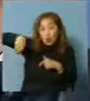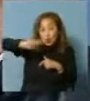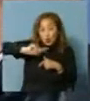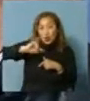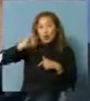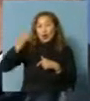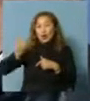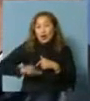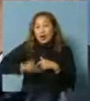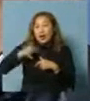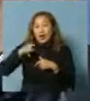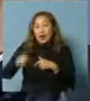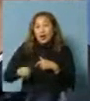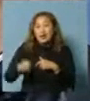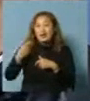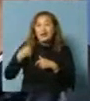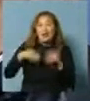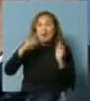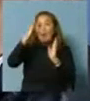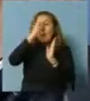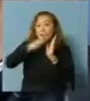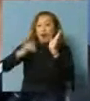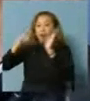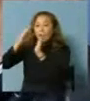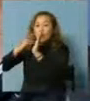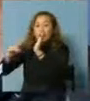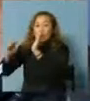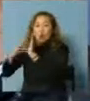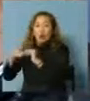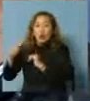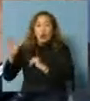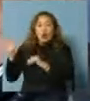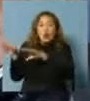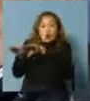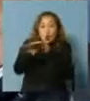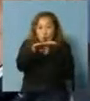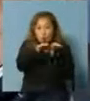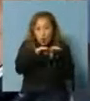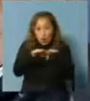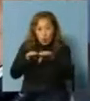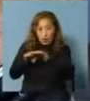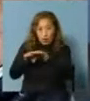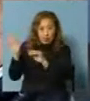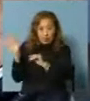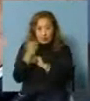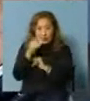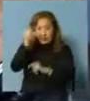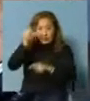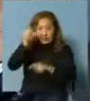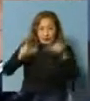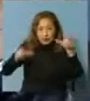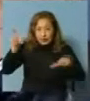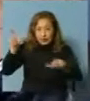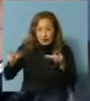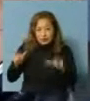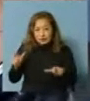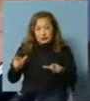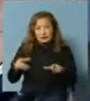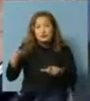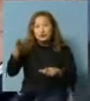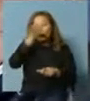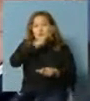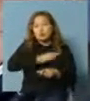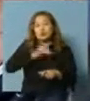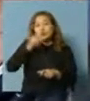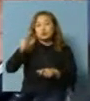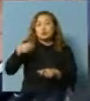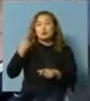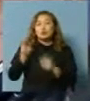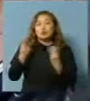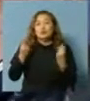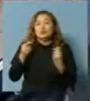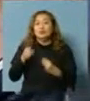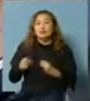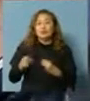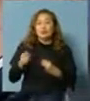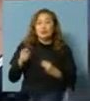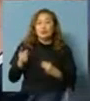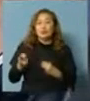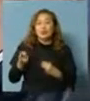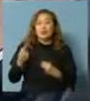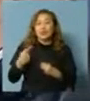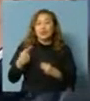queden los valores blanqueados en igual término para todos los agentes, porque obviamente